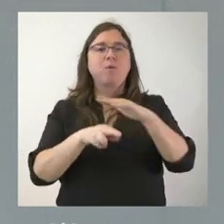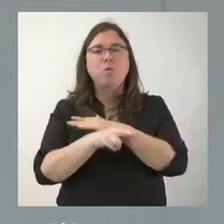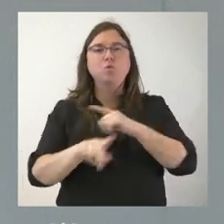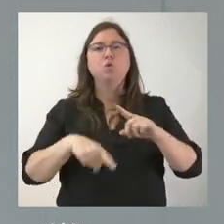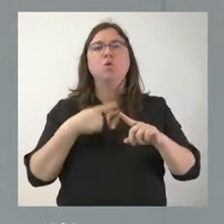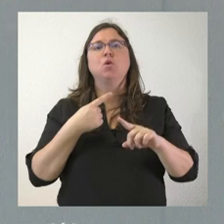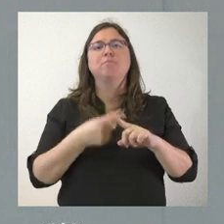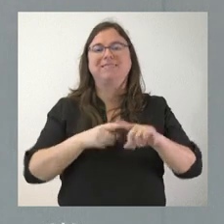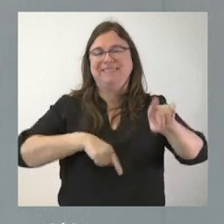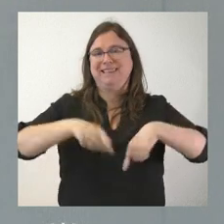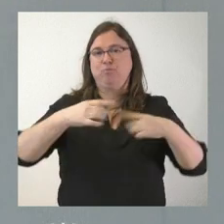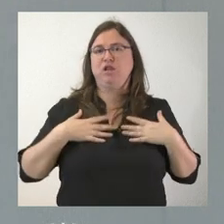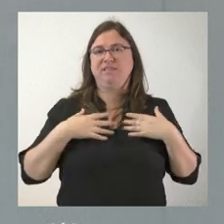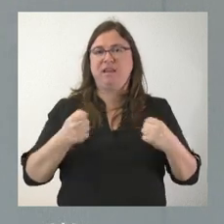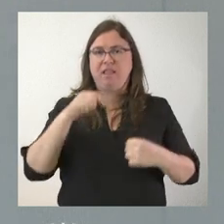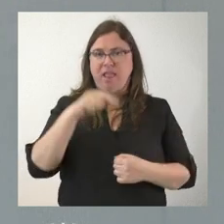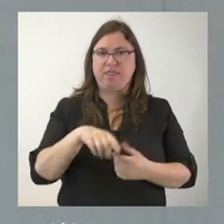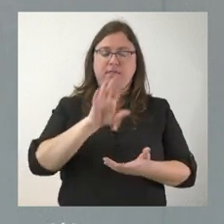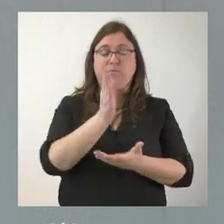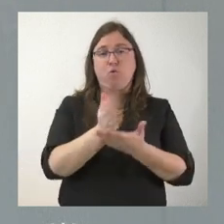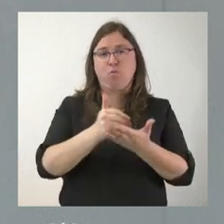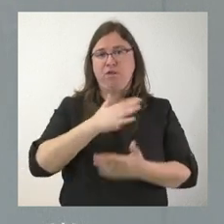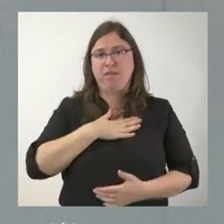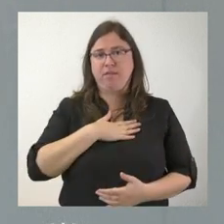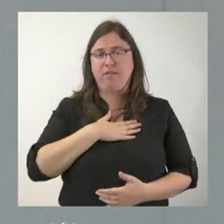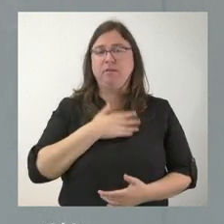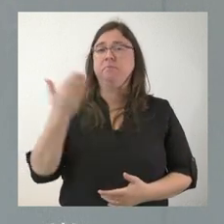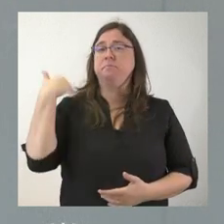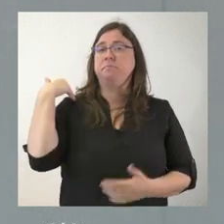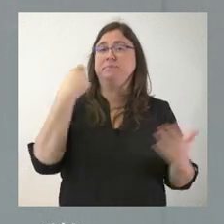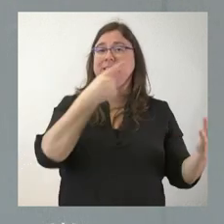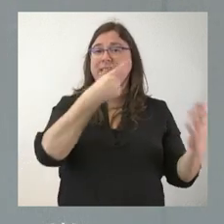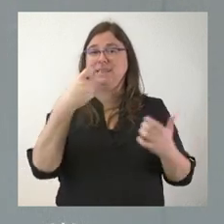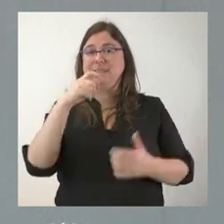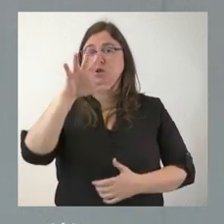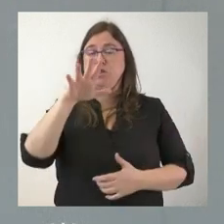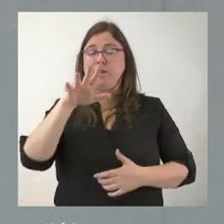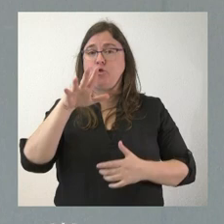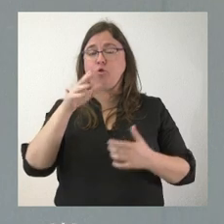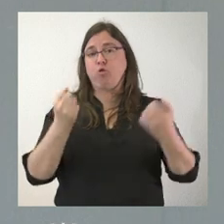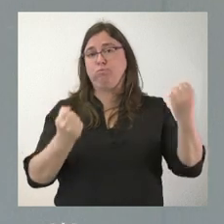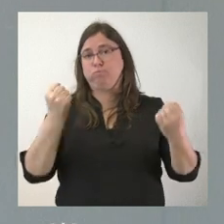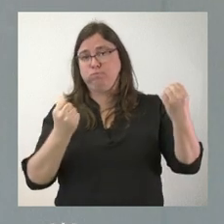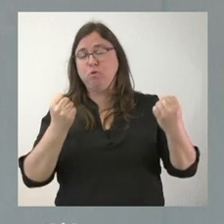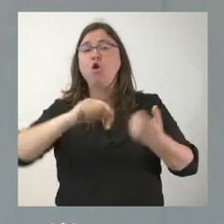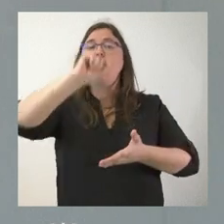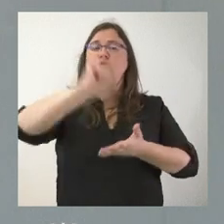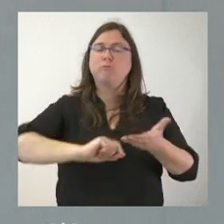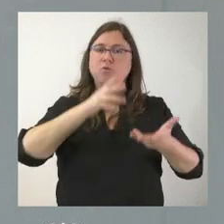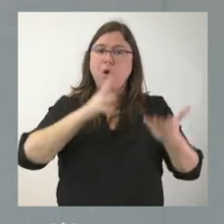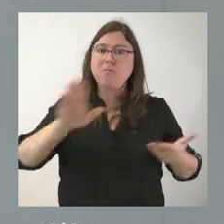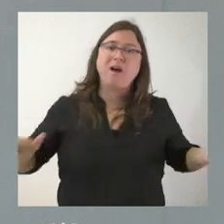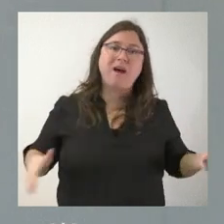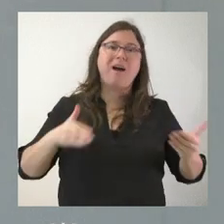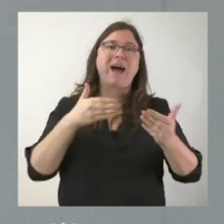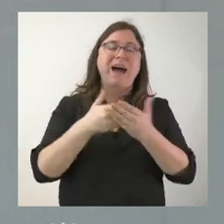del transporte sanitario de nuestra comunidad Autónoma de hecho ha pasado de 605 vehículos con el contrato actual a